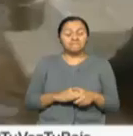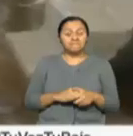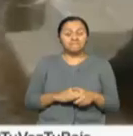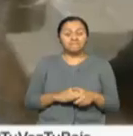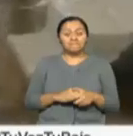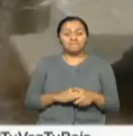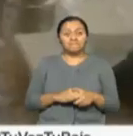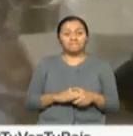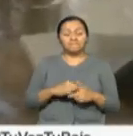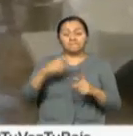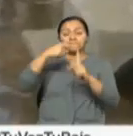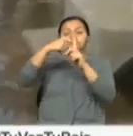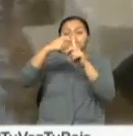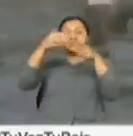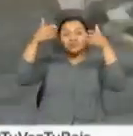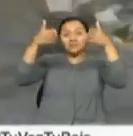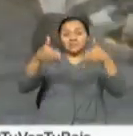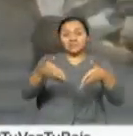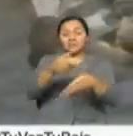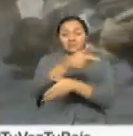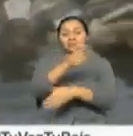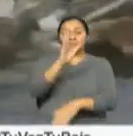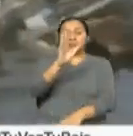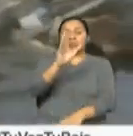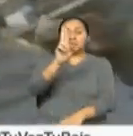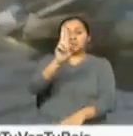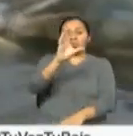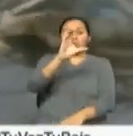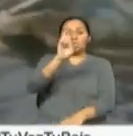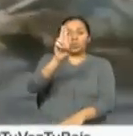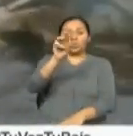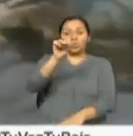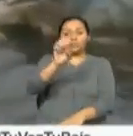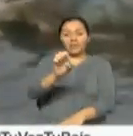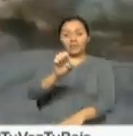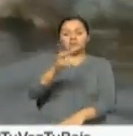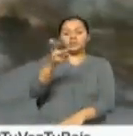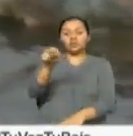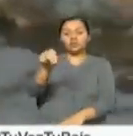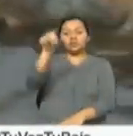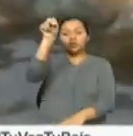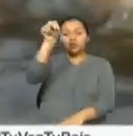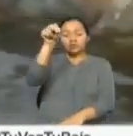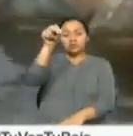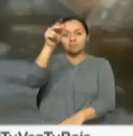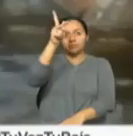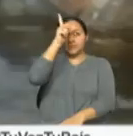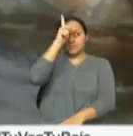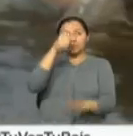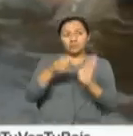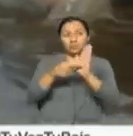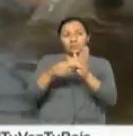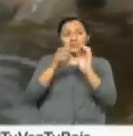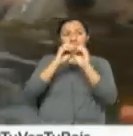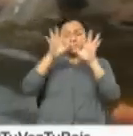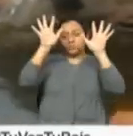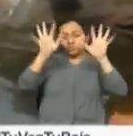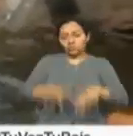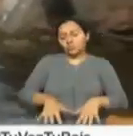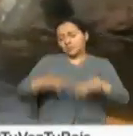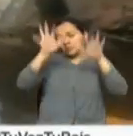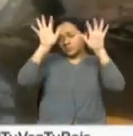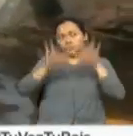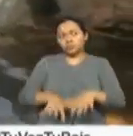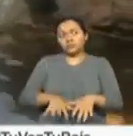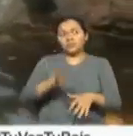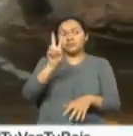Este es el cementerio Jardines de la Paz en Tucume, al norte de Perú. Una muestra de los daños causados por las lluvias que han dejado 25 muertos y